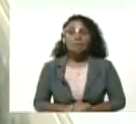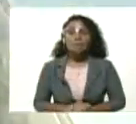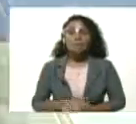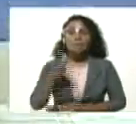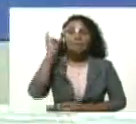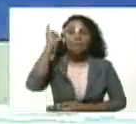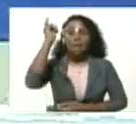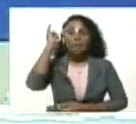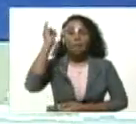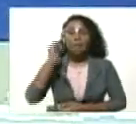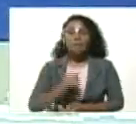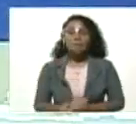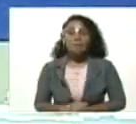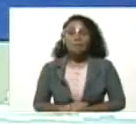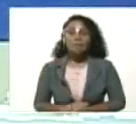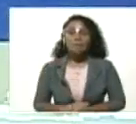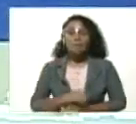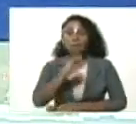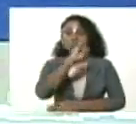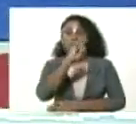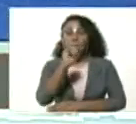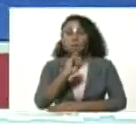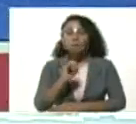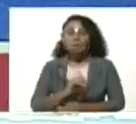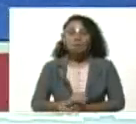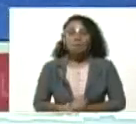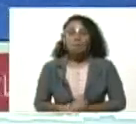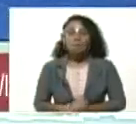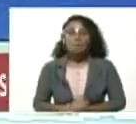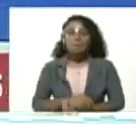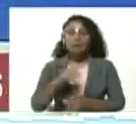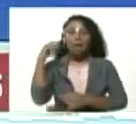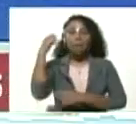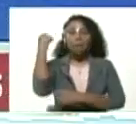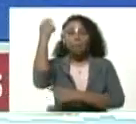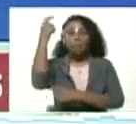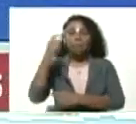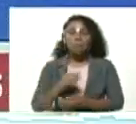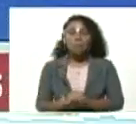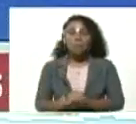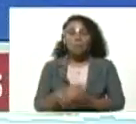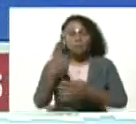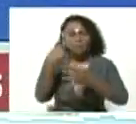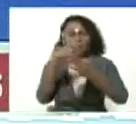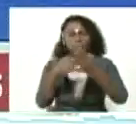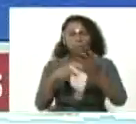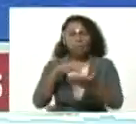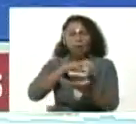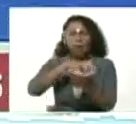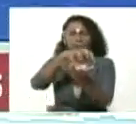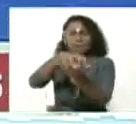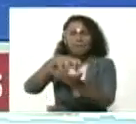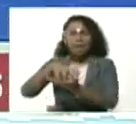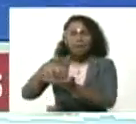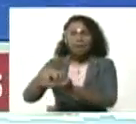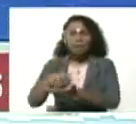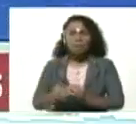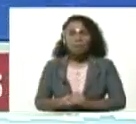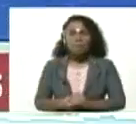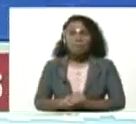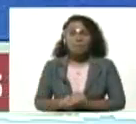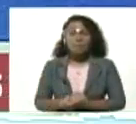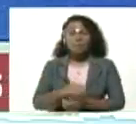Yaracuy, Zulia, Apure, entre otros estados. Equipo